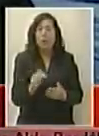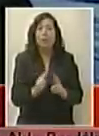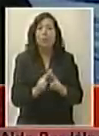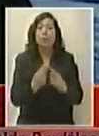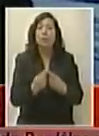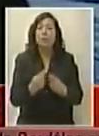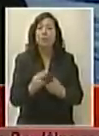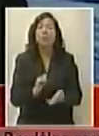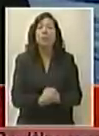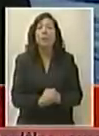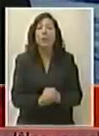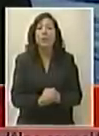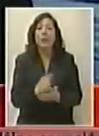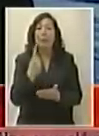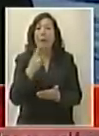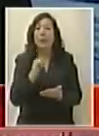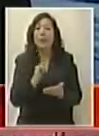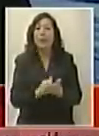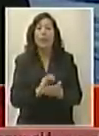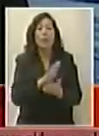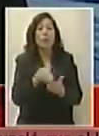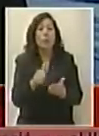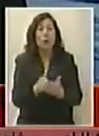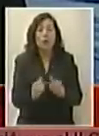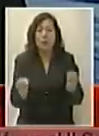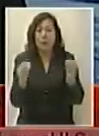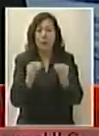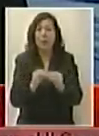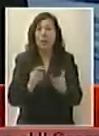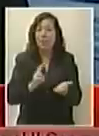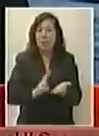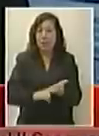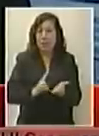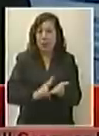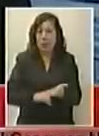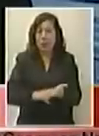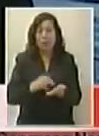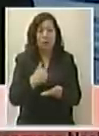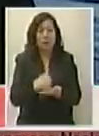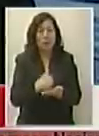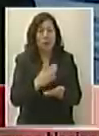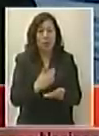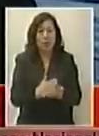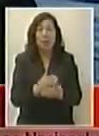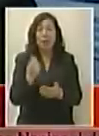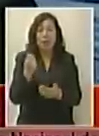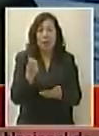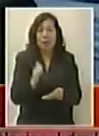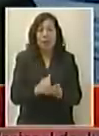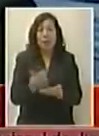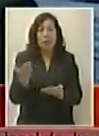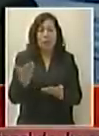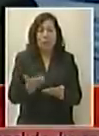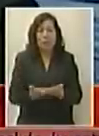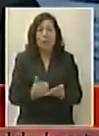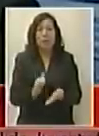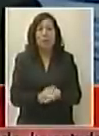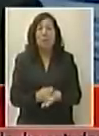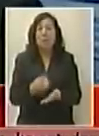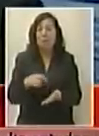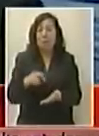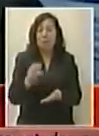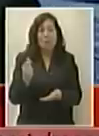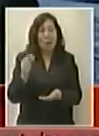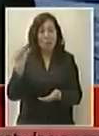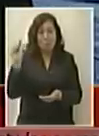a licitación para que todas las compañías de seguros participen y gane la que ofrezca la prima más